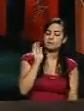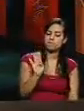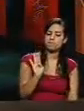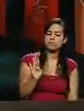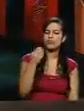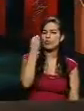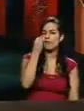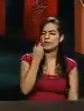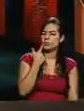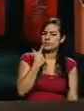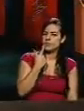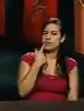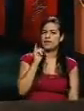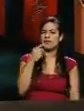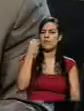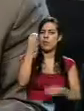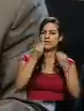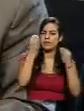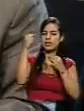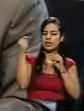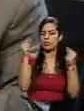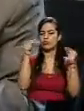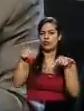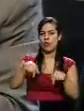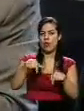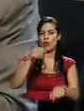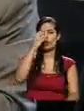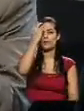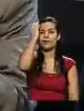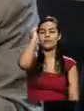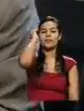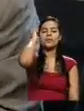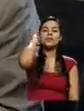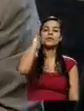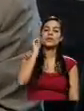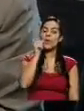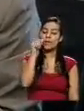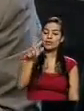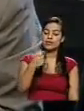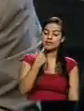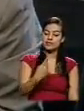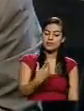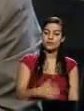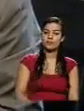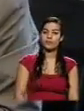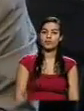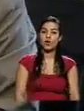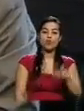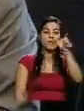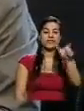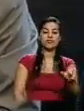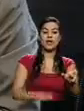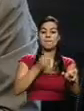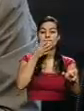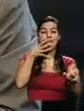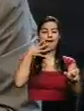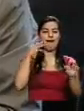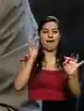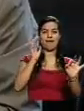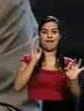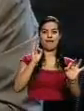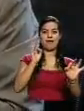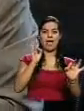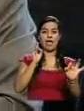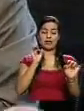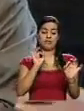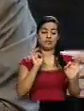yo quisiera que nosotros pudiéramos reflexionar eso hoy, ¿no? Fíjate quien dice, nadie que no fuera blanco y de probado